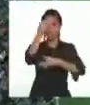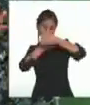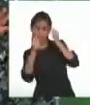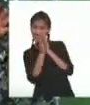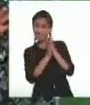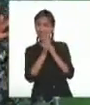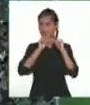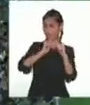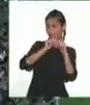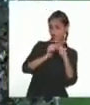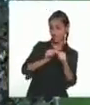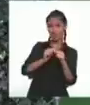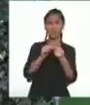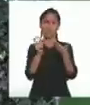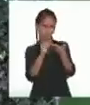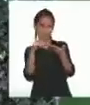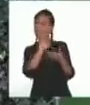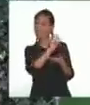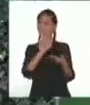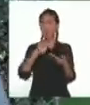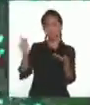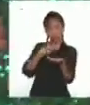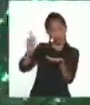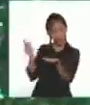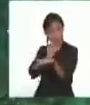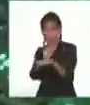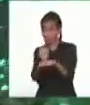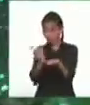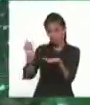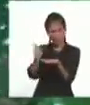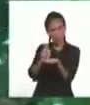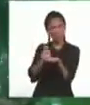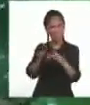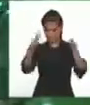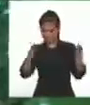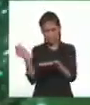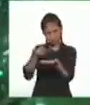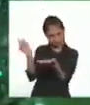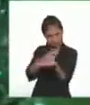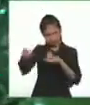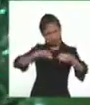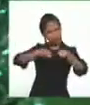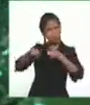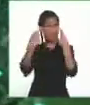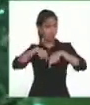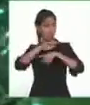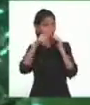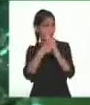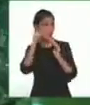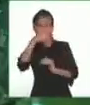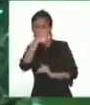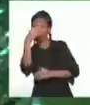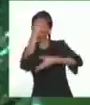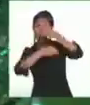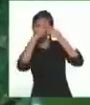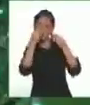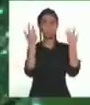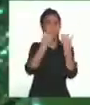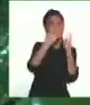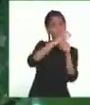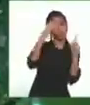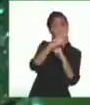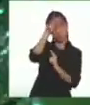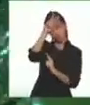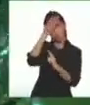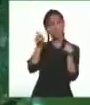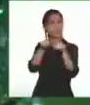divertida, vamos a continuar elaborando nuestro juego de mesa, que recoja lo aprendido en estas semanas respecto a la diversidad cultural de nuestro país y